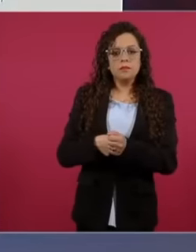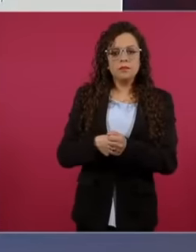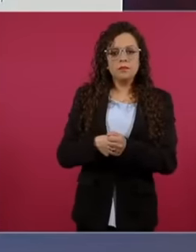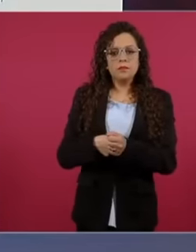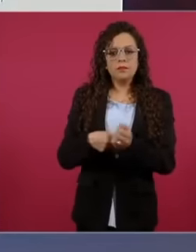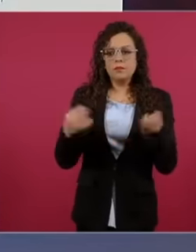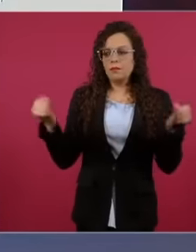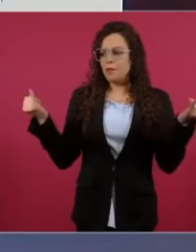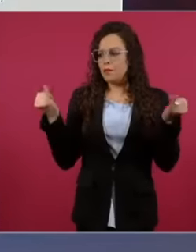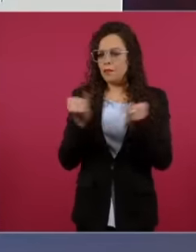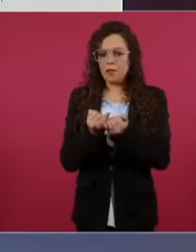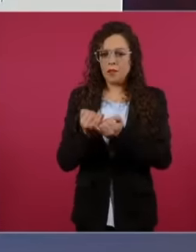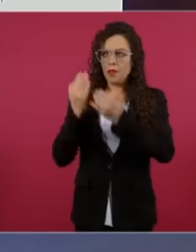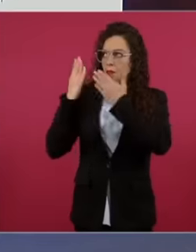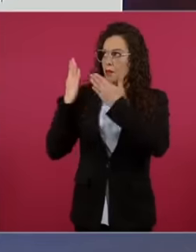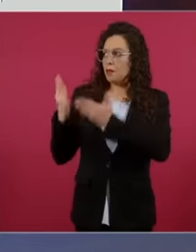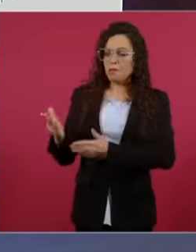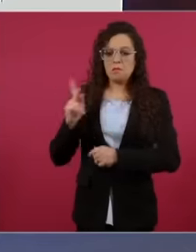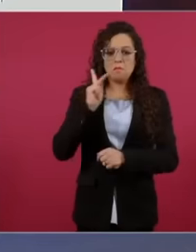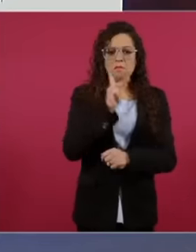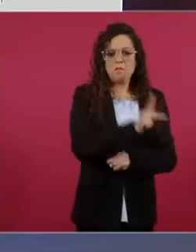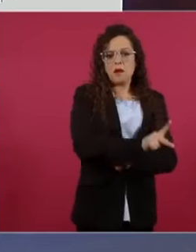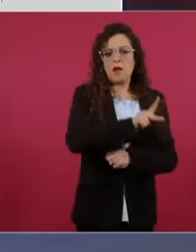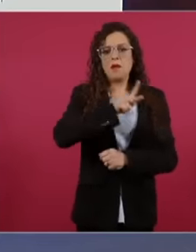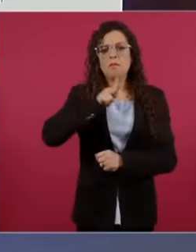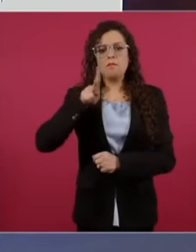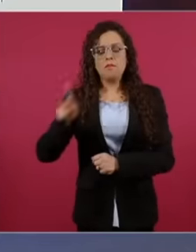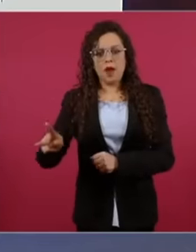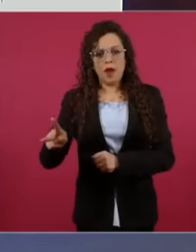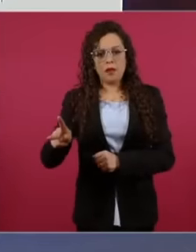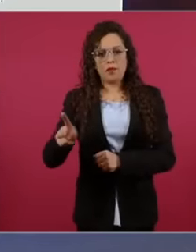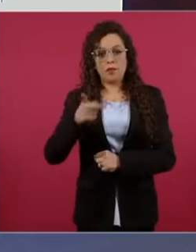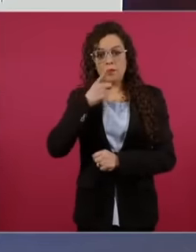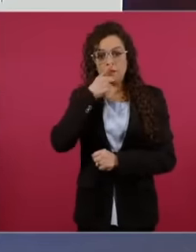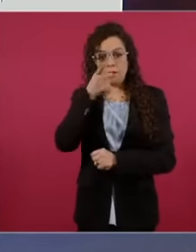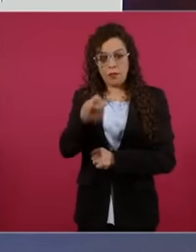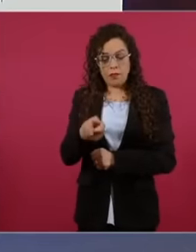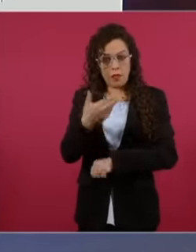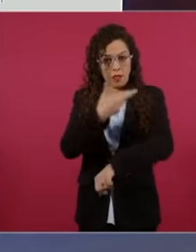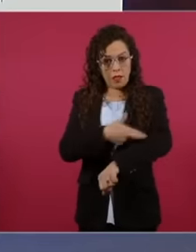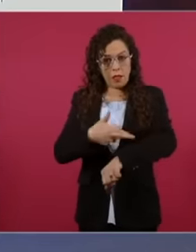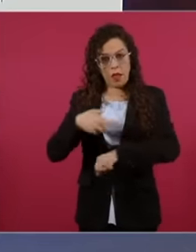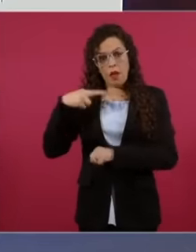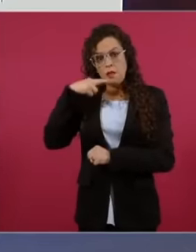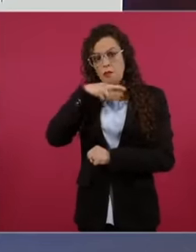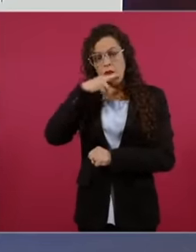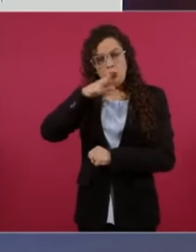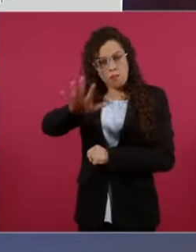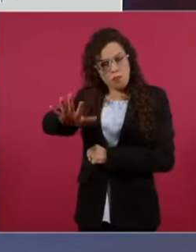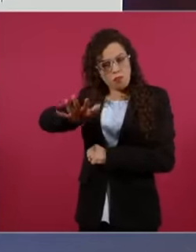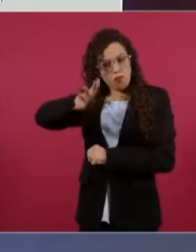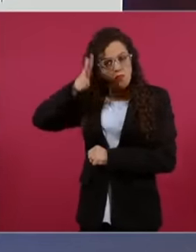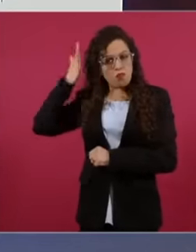¿Y dónde está la justicia rápida y expedita?